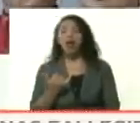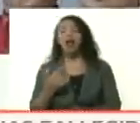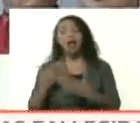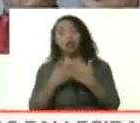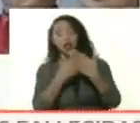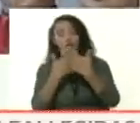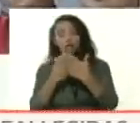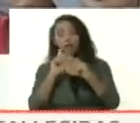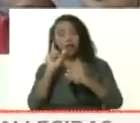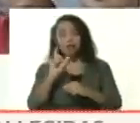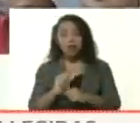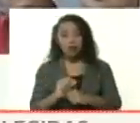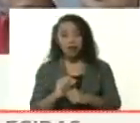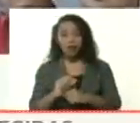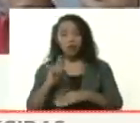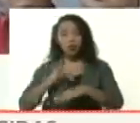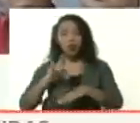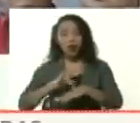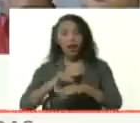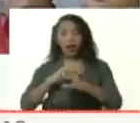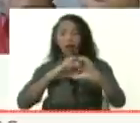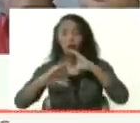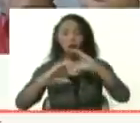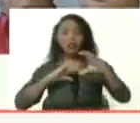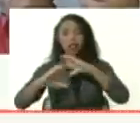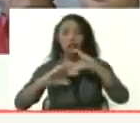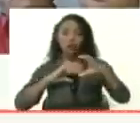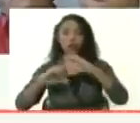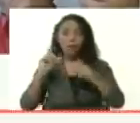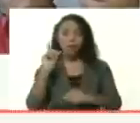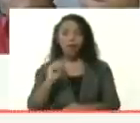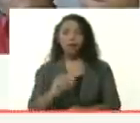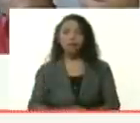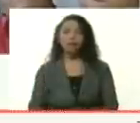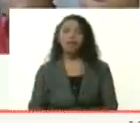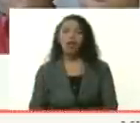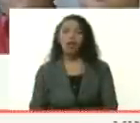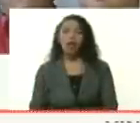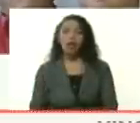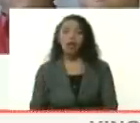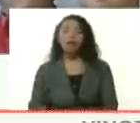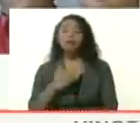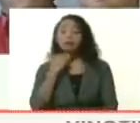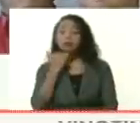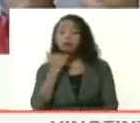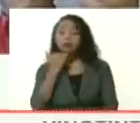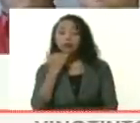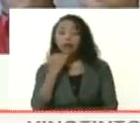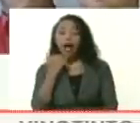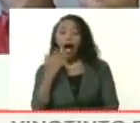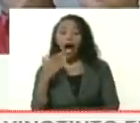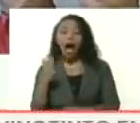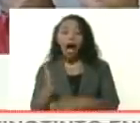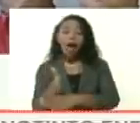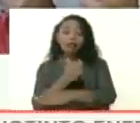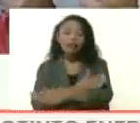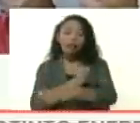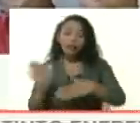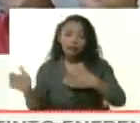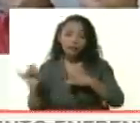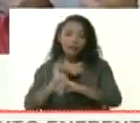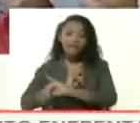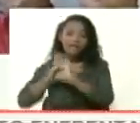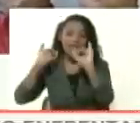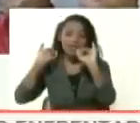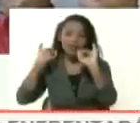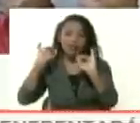y luego nos tocará el de la comunicación. Y probablemente antes del cierre del año pudiéramos estar